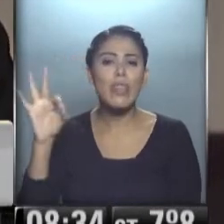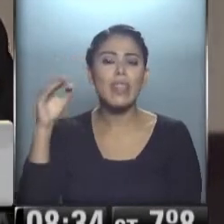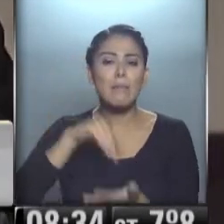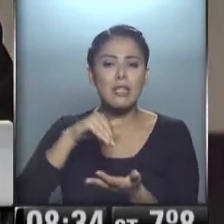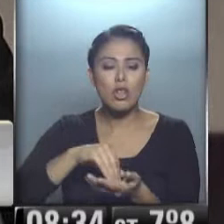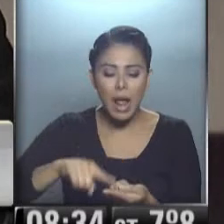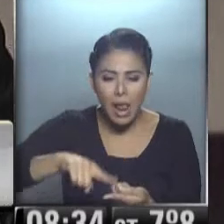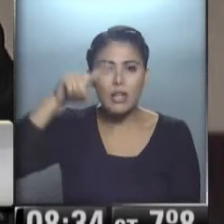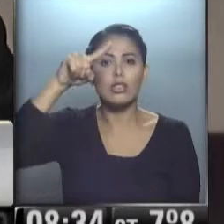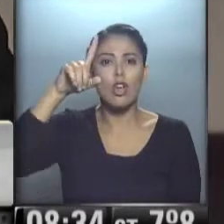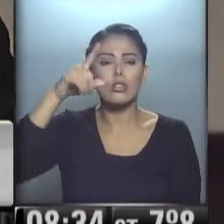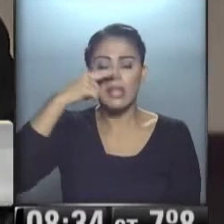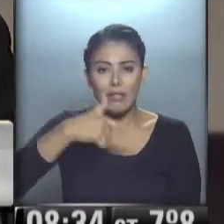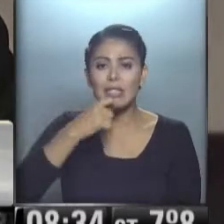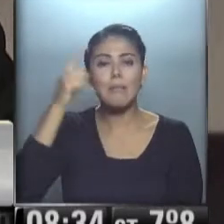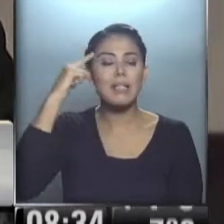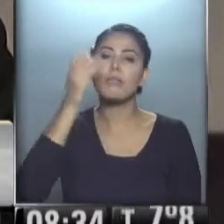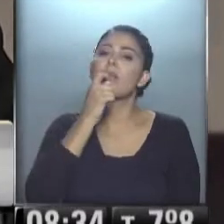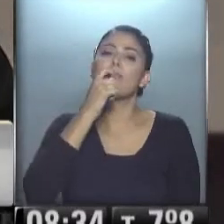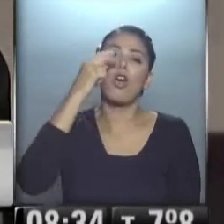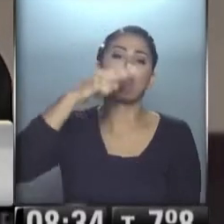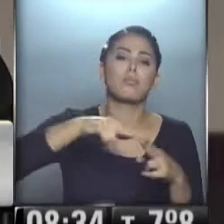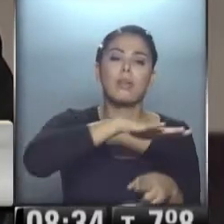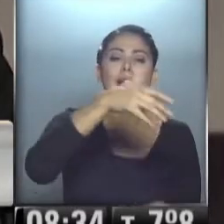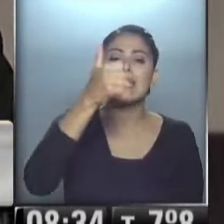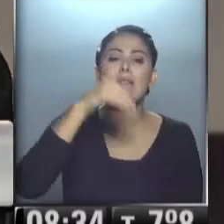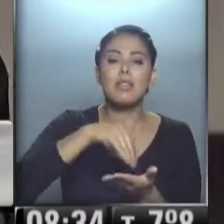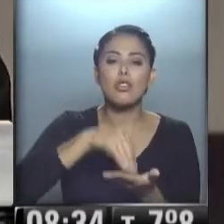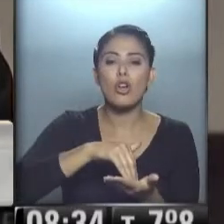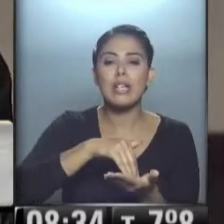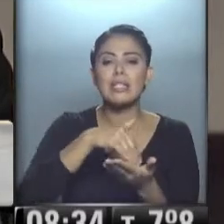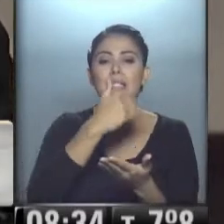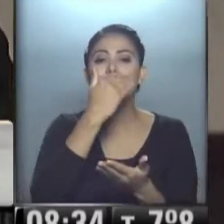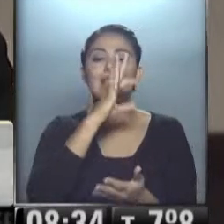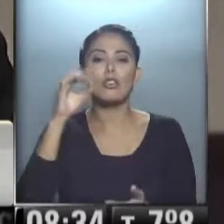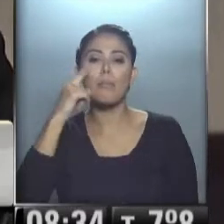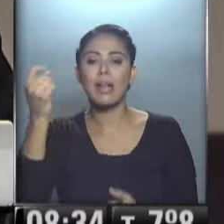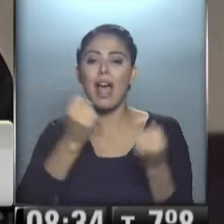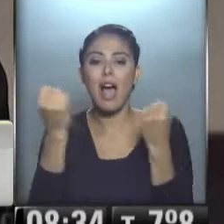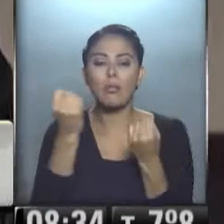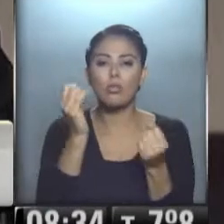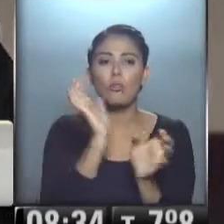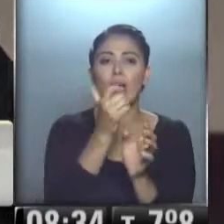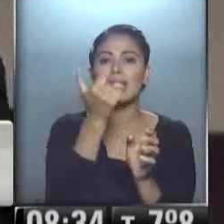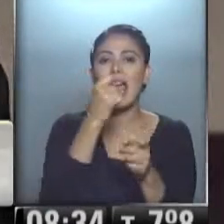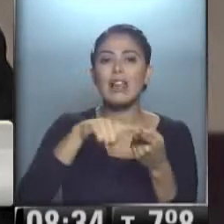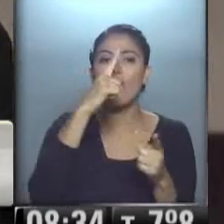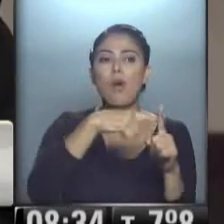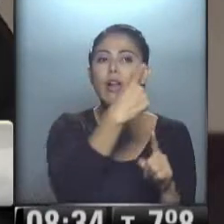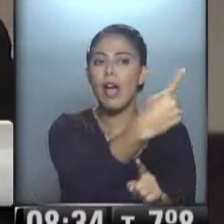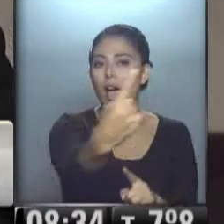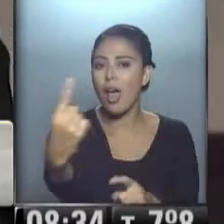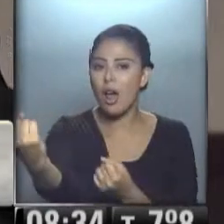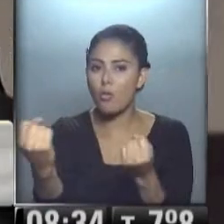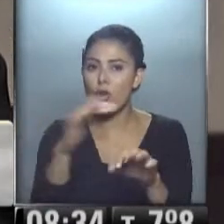litros si pensáramos en un parque de 6 millones y medio de autos estamos hablando de 100 litros por auto realmente son cifras muy